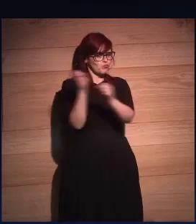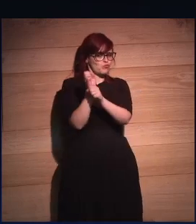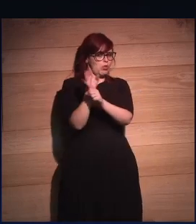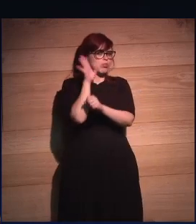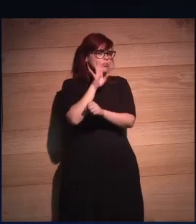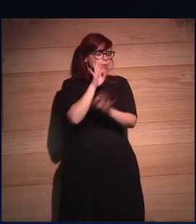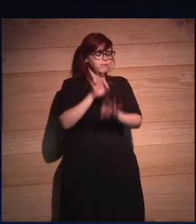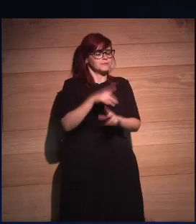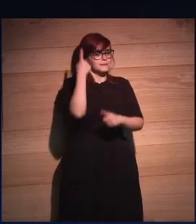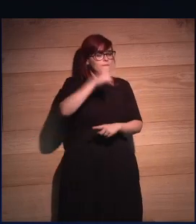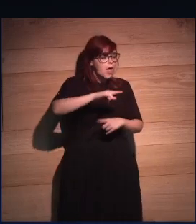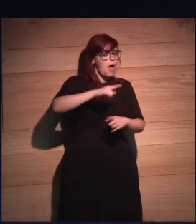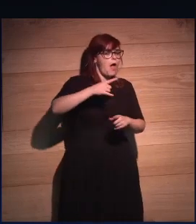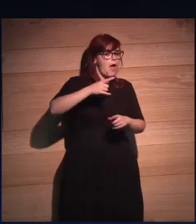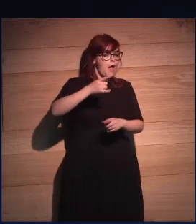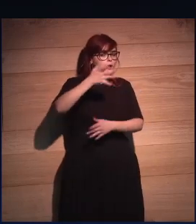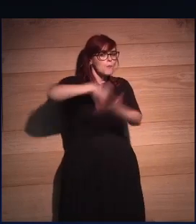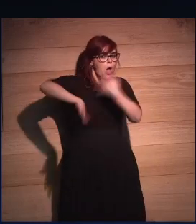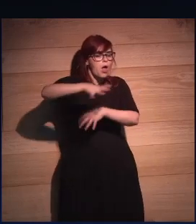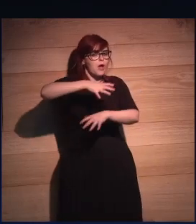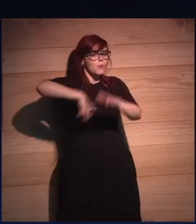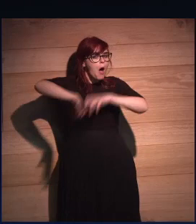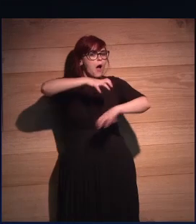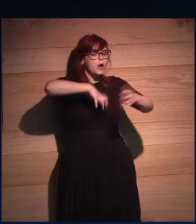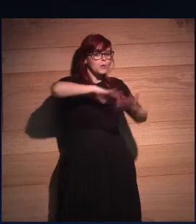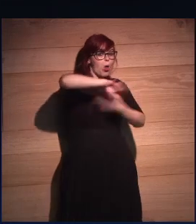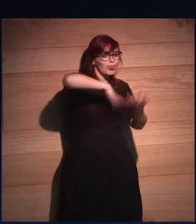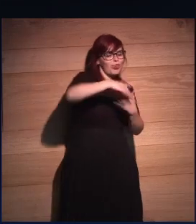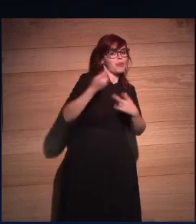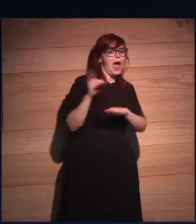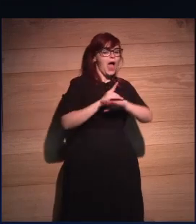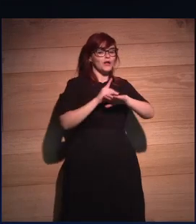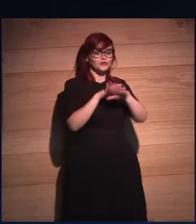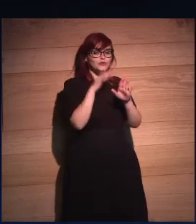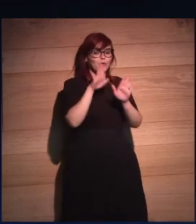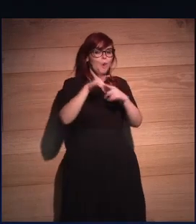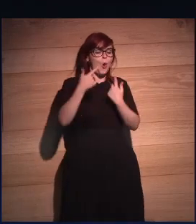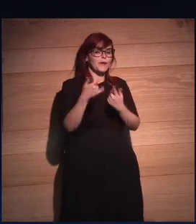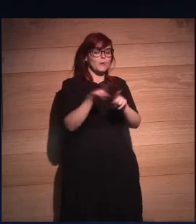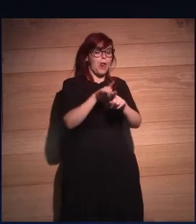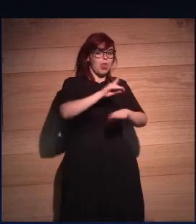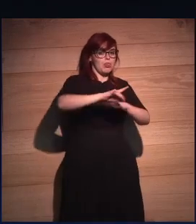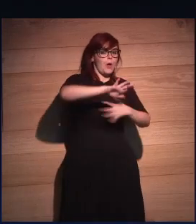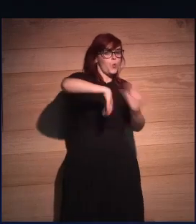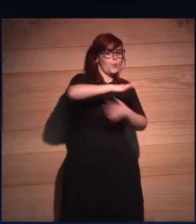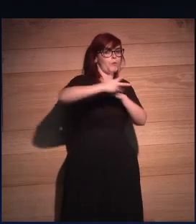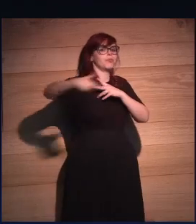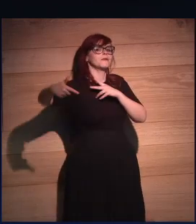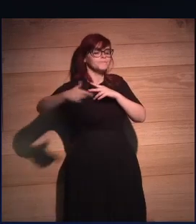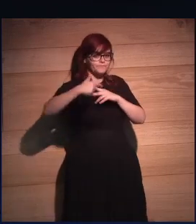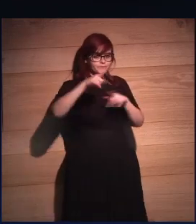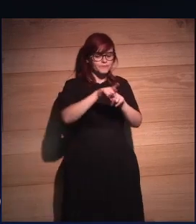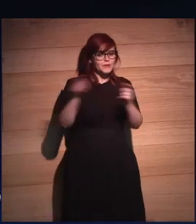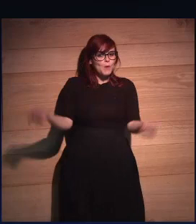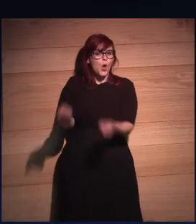tiempo funcionando y haciendo exactamente lo que hacía Cambridge Analytica, ¿no? Que era utilizar plataformas de extracción de datos para poder manipular